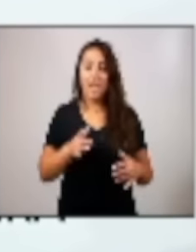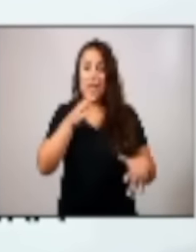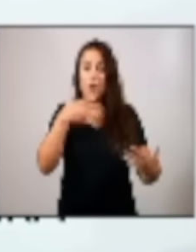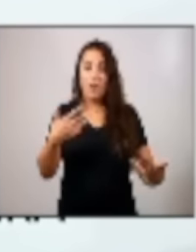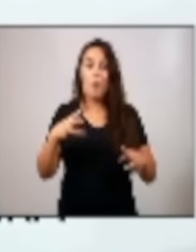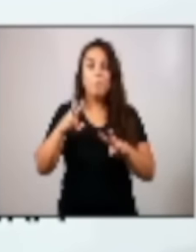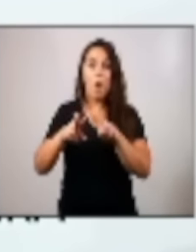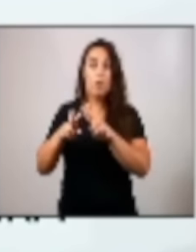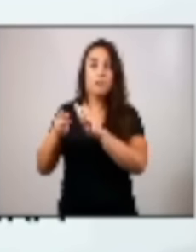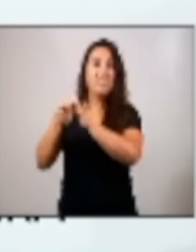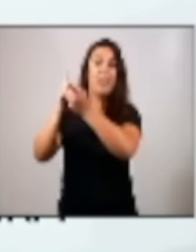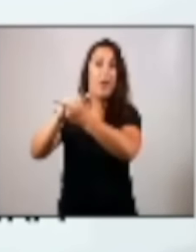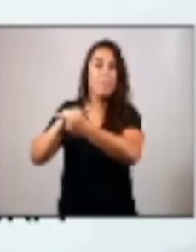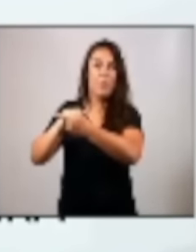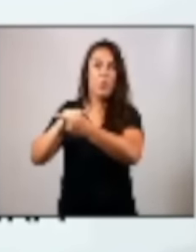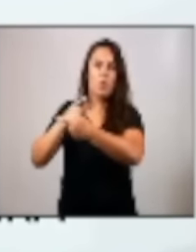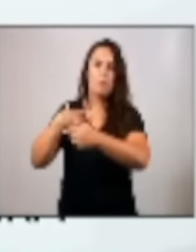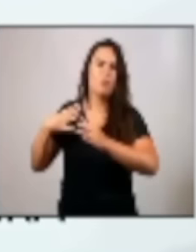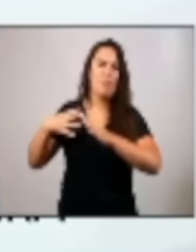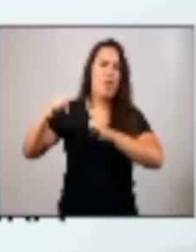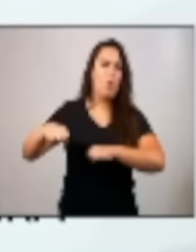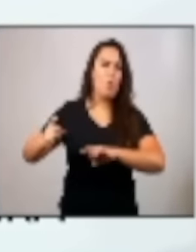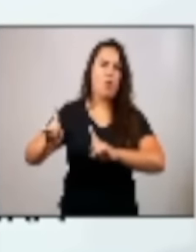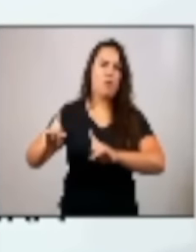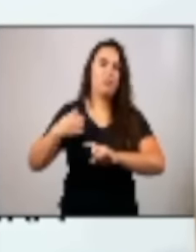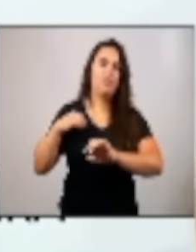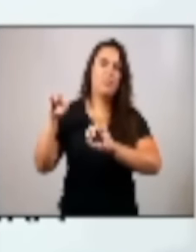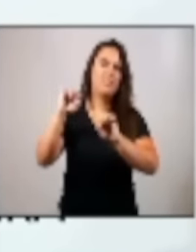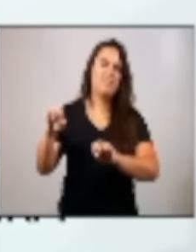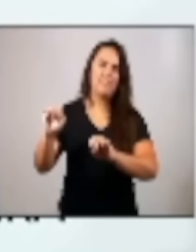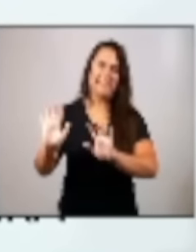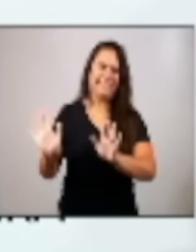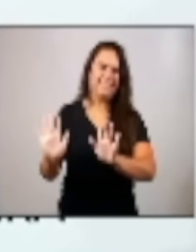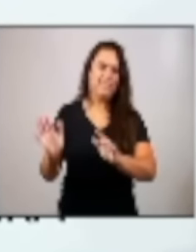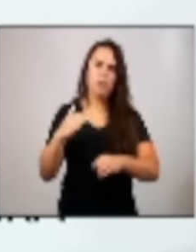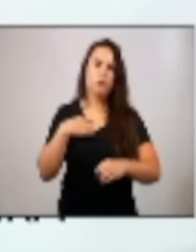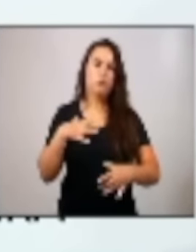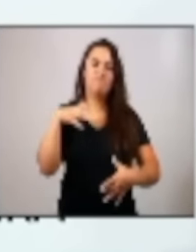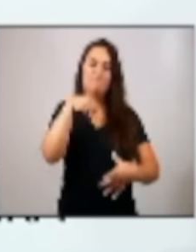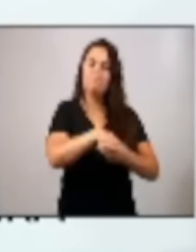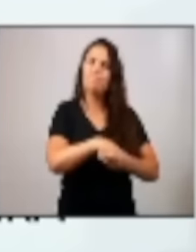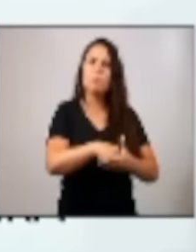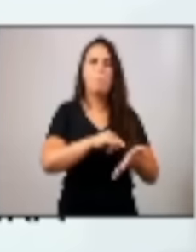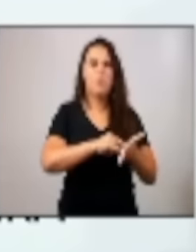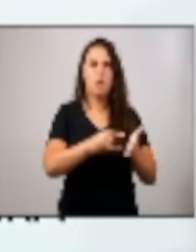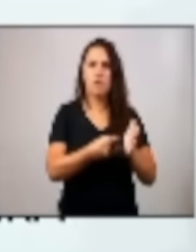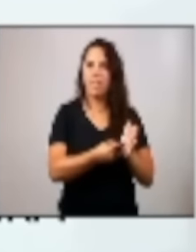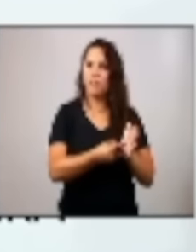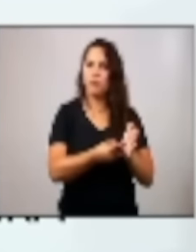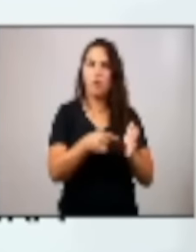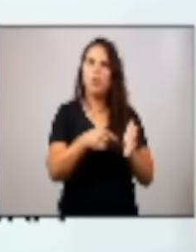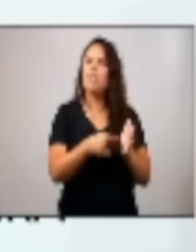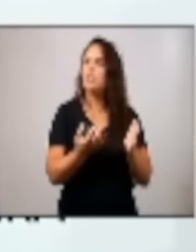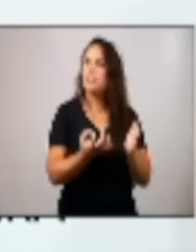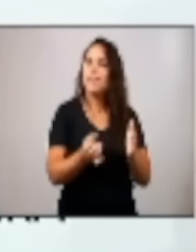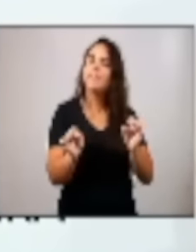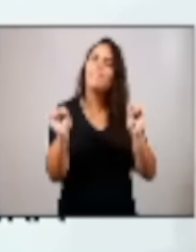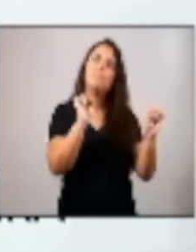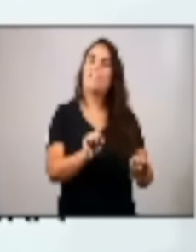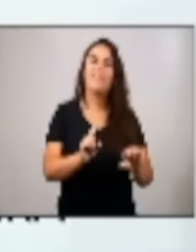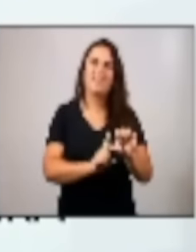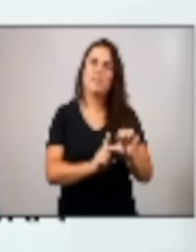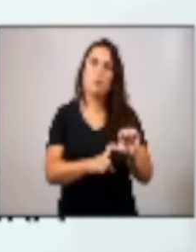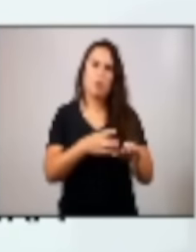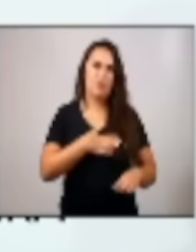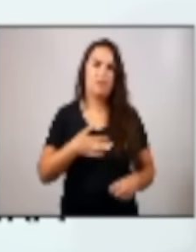Vox, pero no lo comparto y no lo puedo defender. Yo me uní a este proyecto. El proyecto era defender a Extremadura,